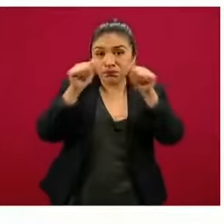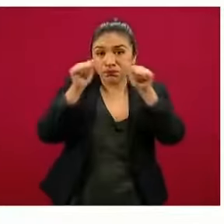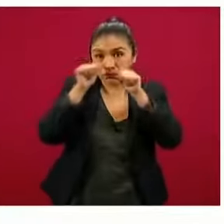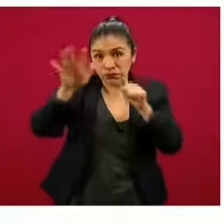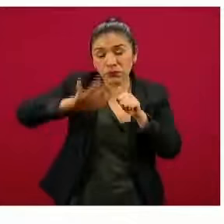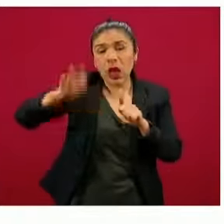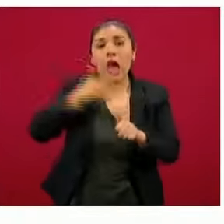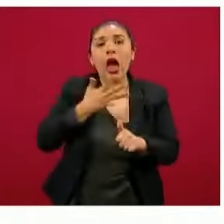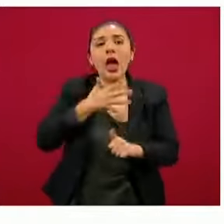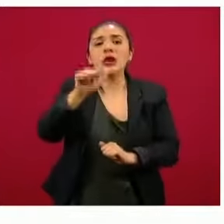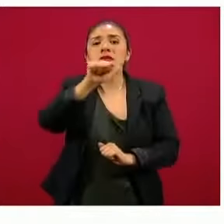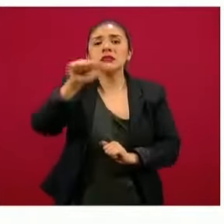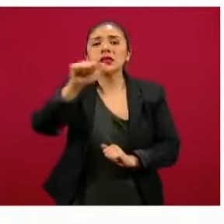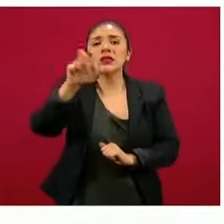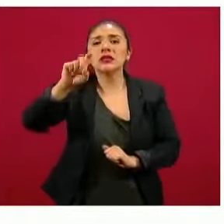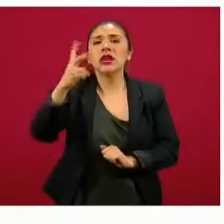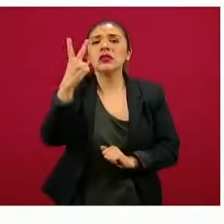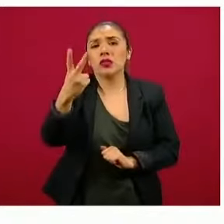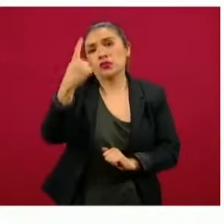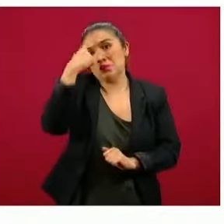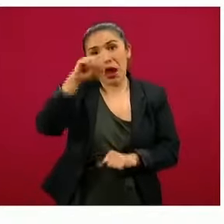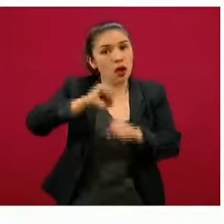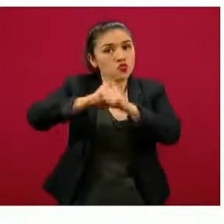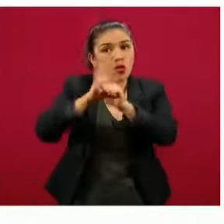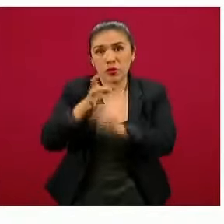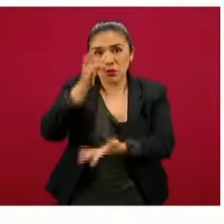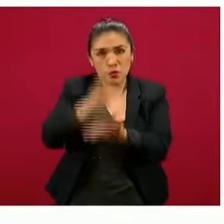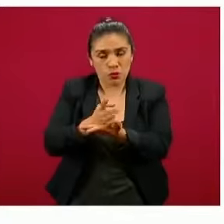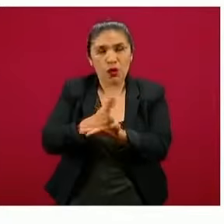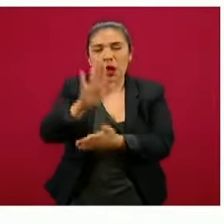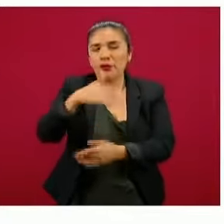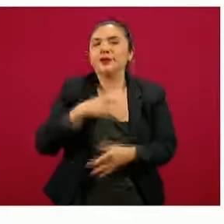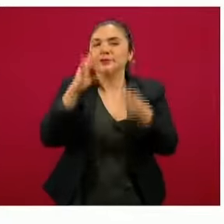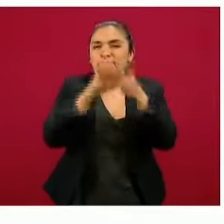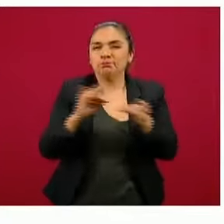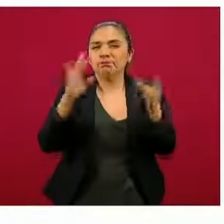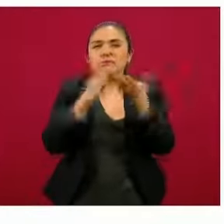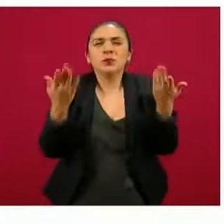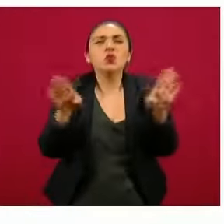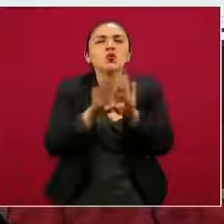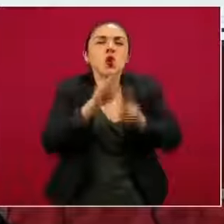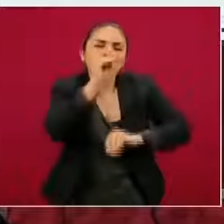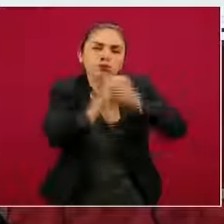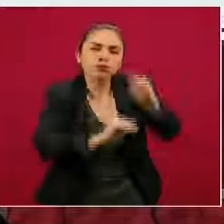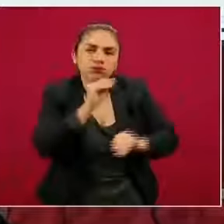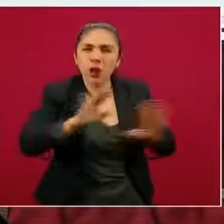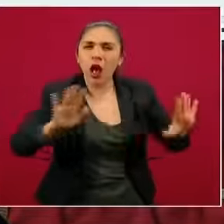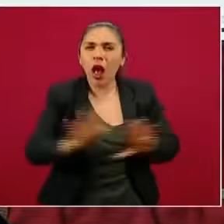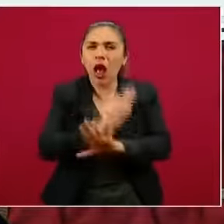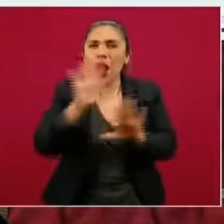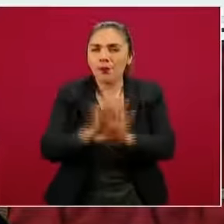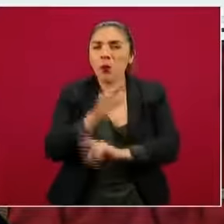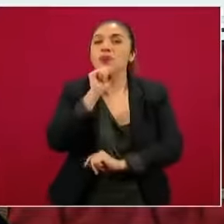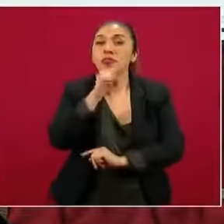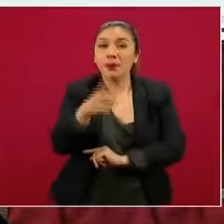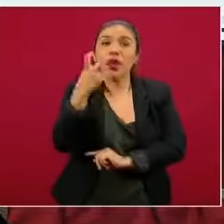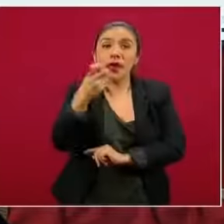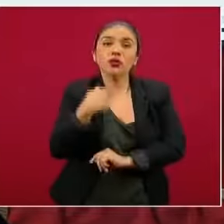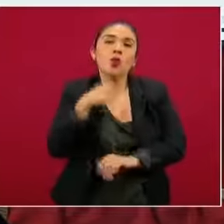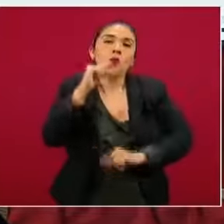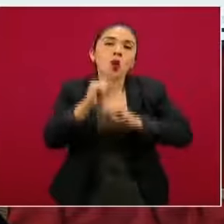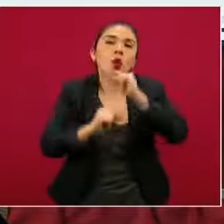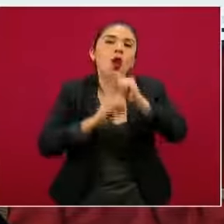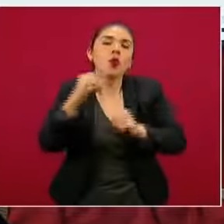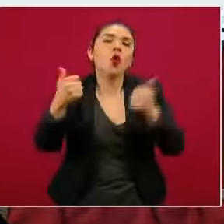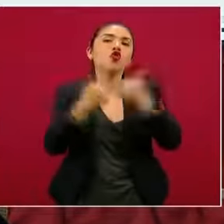destinado 632. Ahora, quiero comentarles un poco cómo ha sido esa reconversión, porque también esto lo vamos haciendo